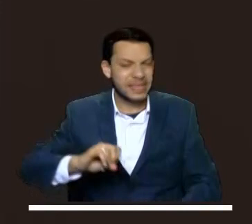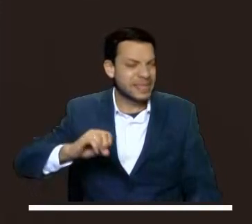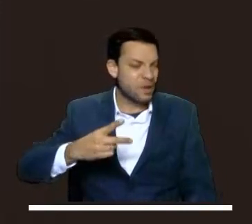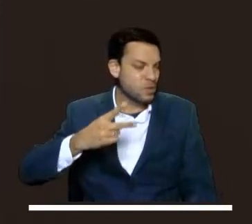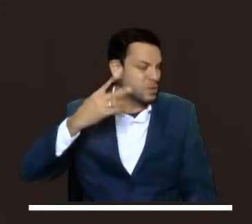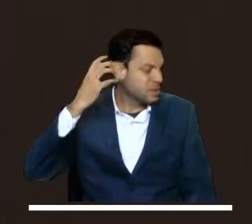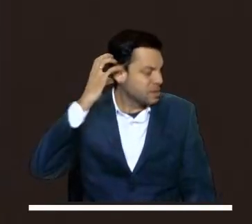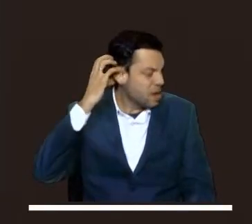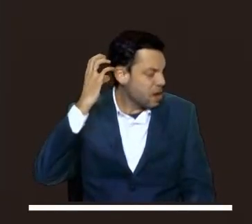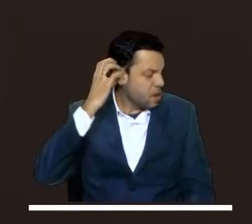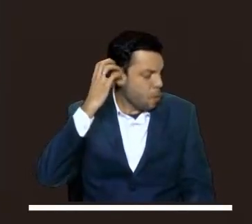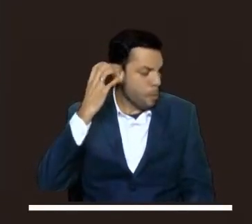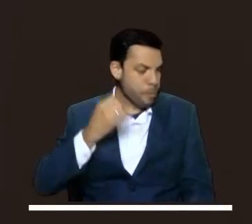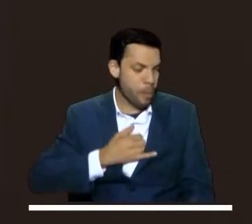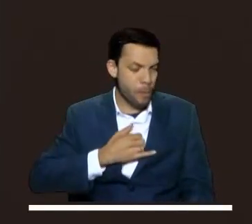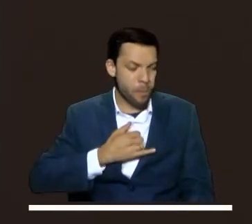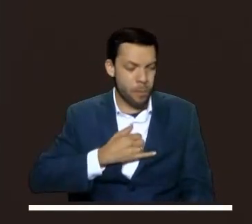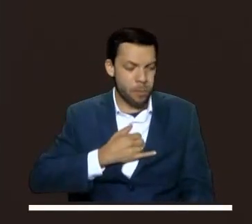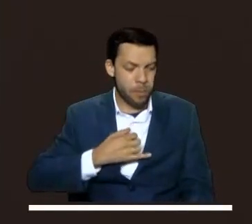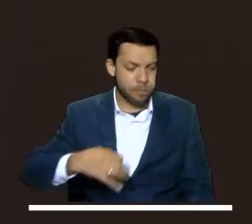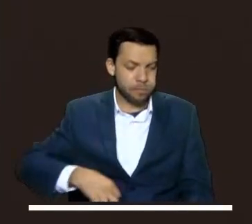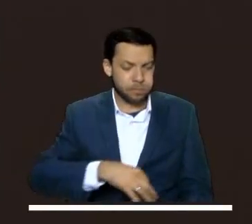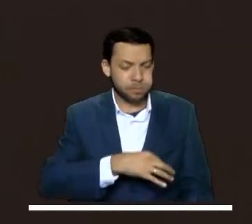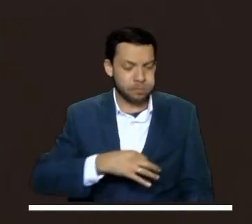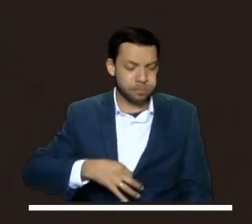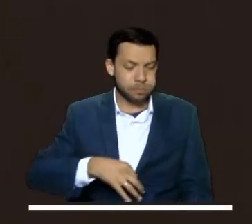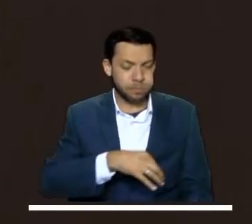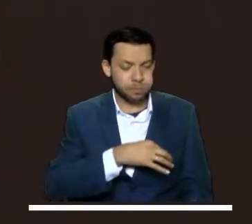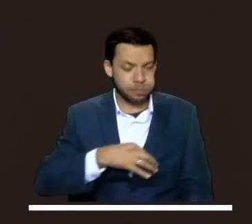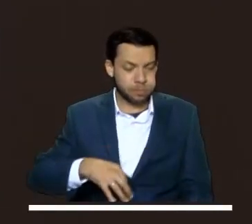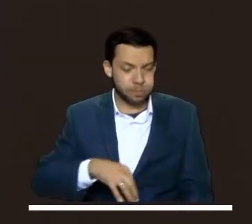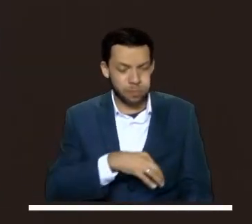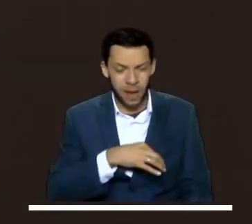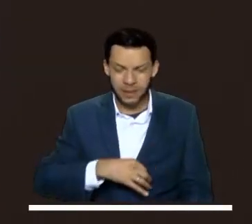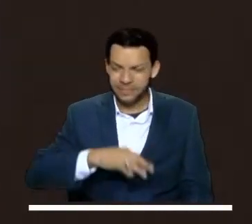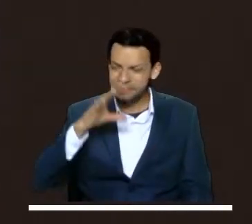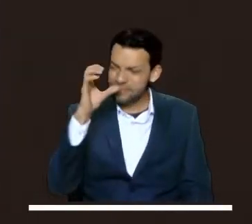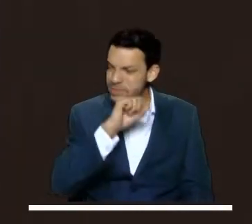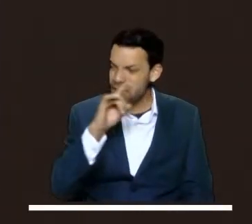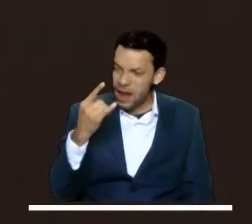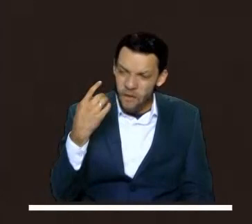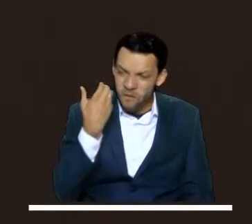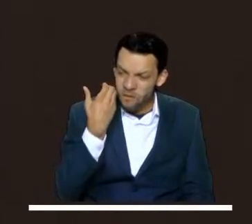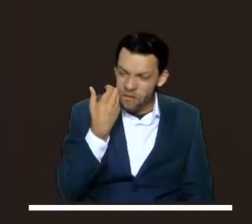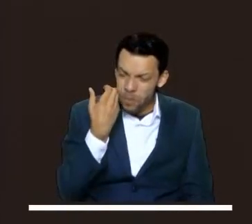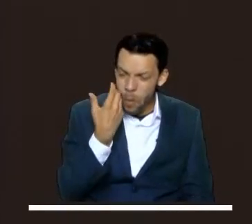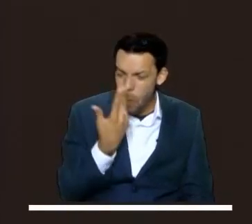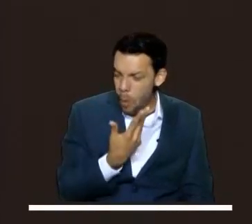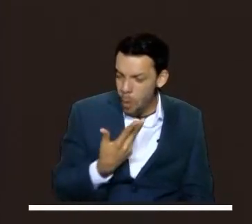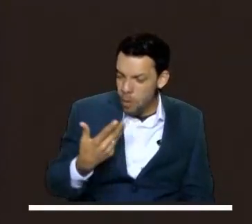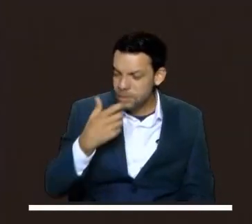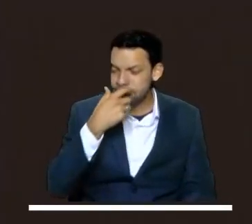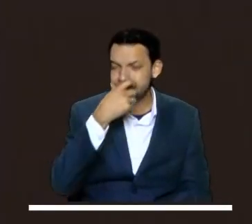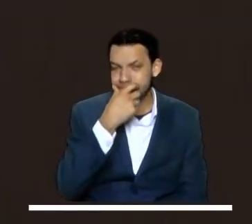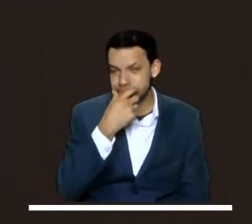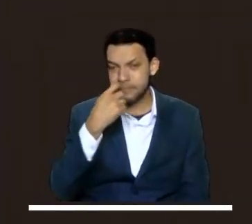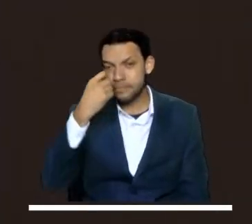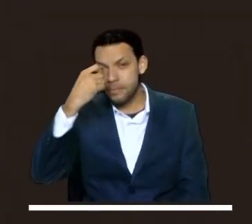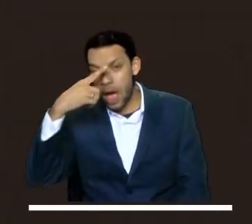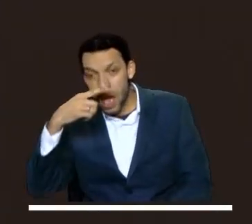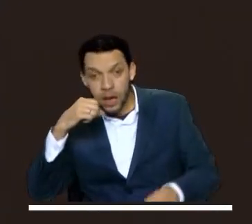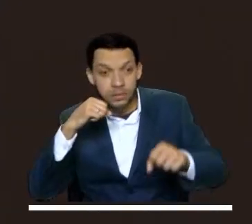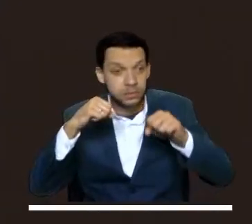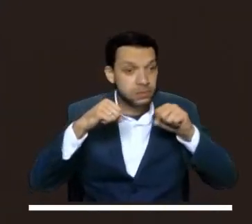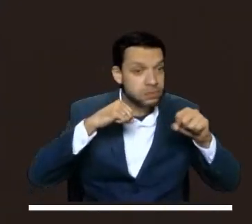el intestino, hay que cuidarlo, hay que tener presente cualquier patología que se desarrolle acá y ustedes